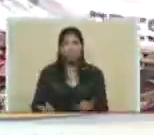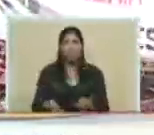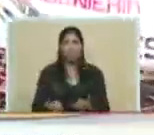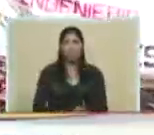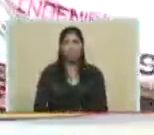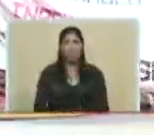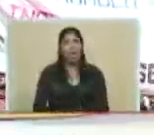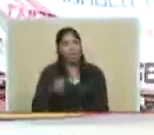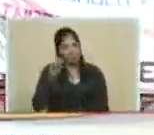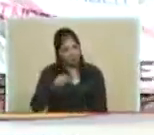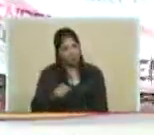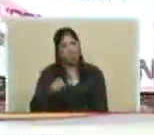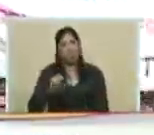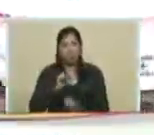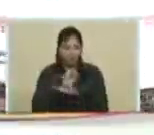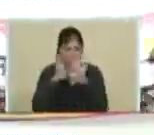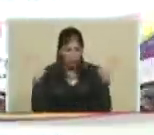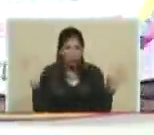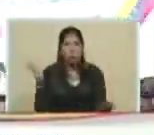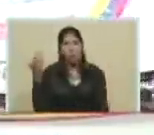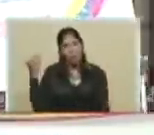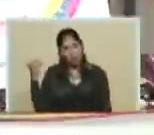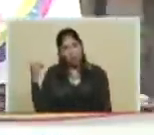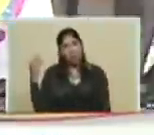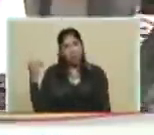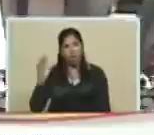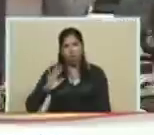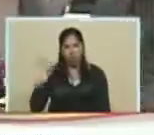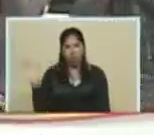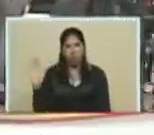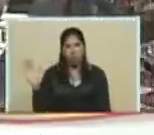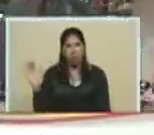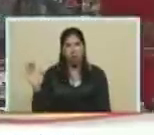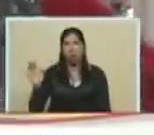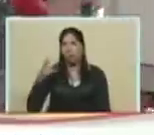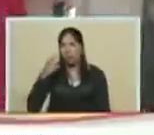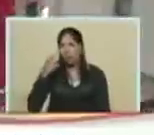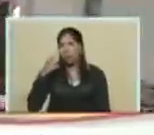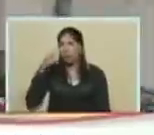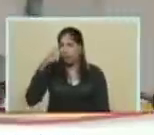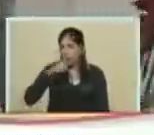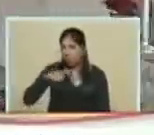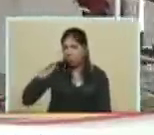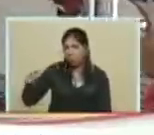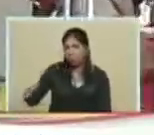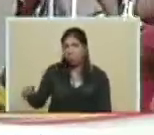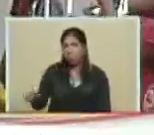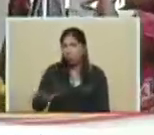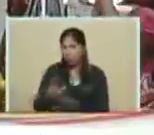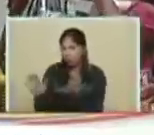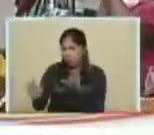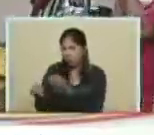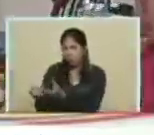Claro que es pasado glorioso, claro que sí. Aquí están los soldados originales del 4 de